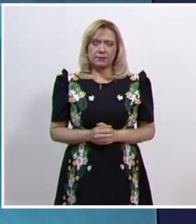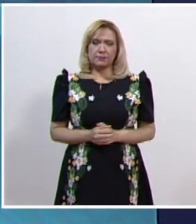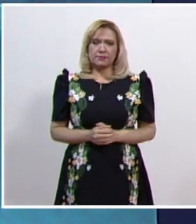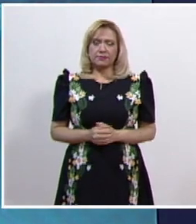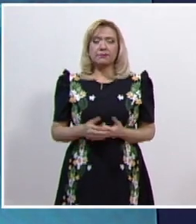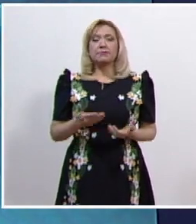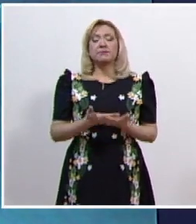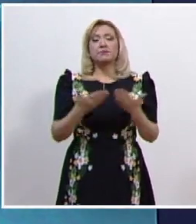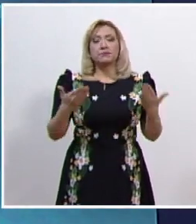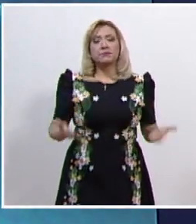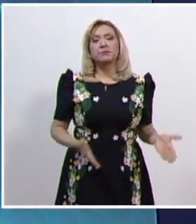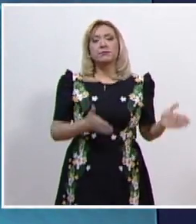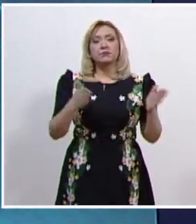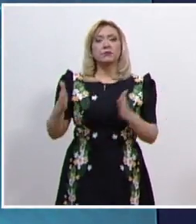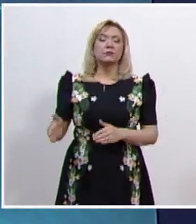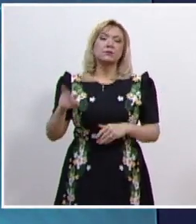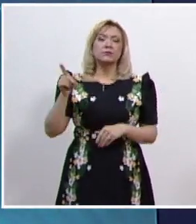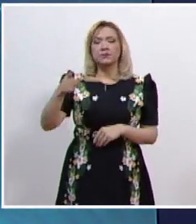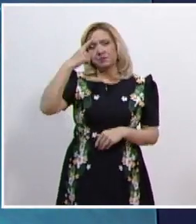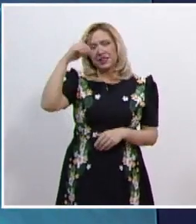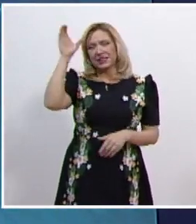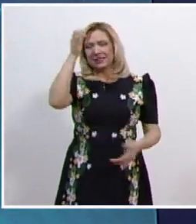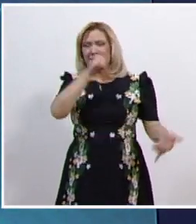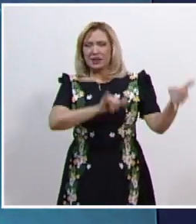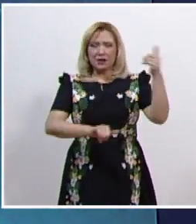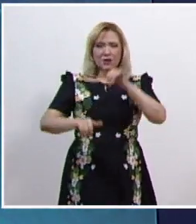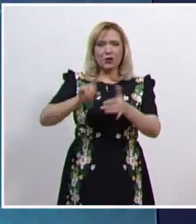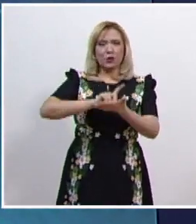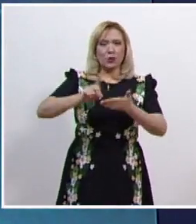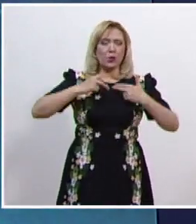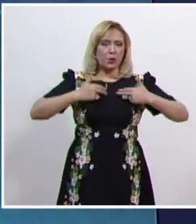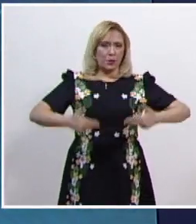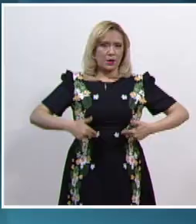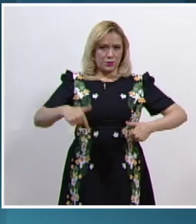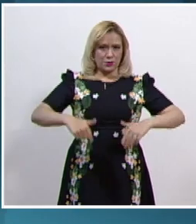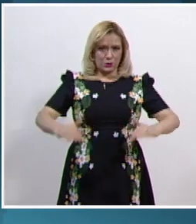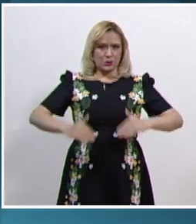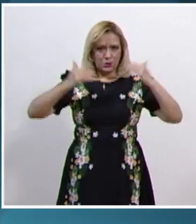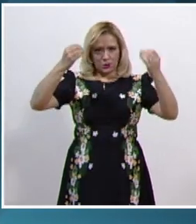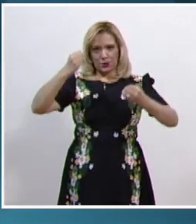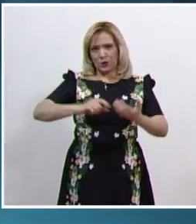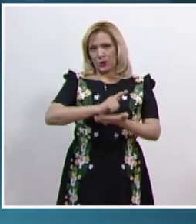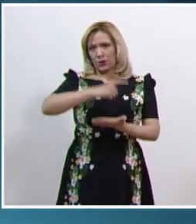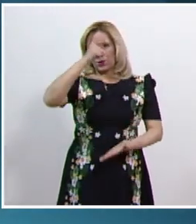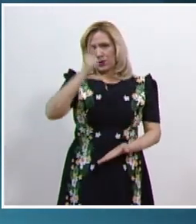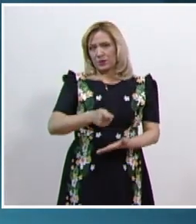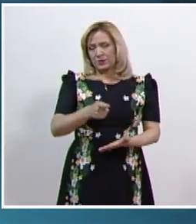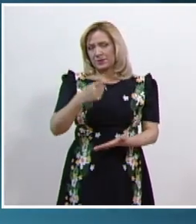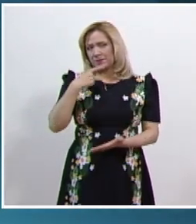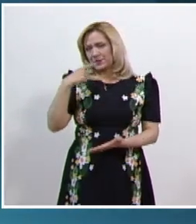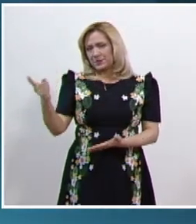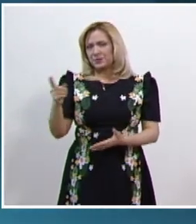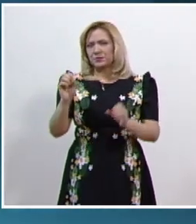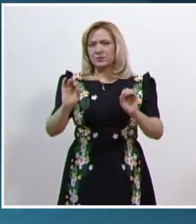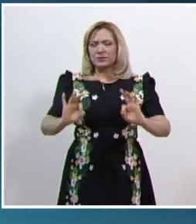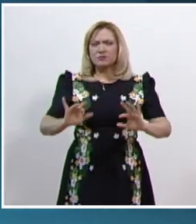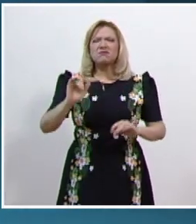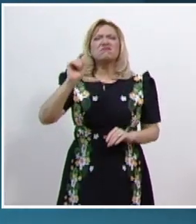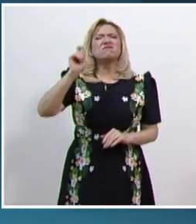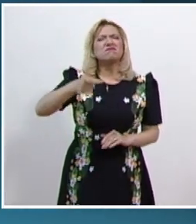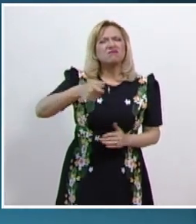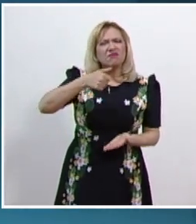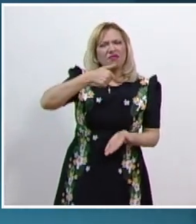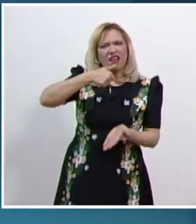En más noticias, la Unidad General de Conocimiento Científico y Derechos Humanos de la Suprema Corte explicó en qué consiste la Carta de la